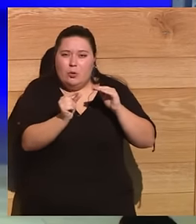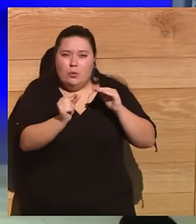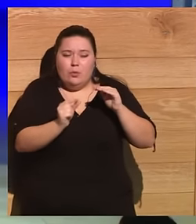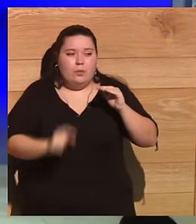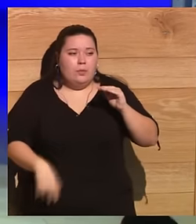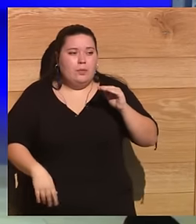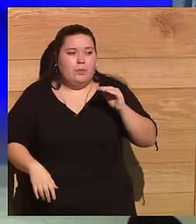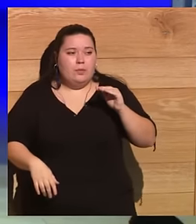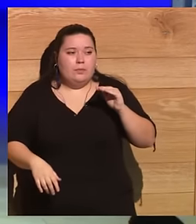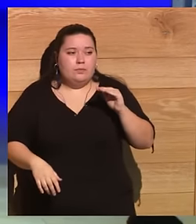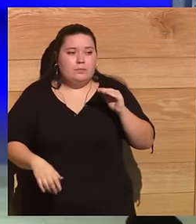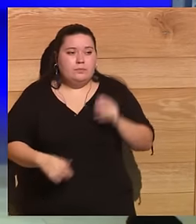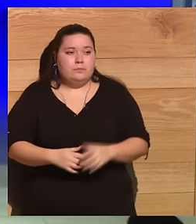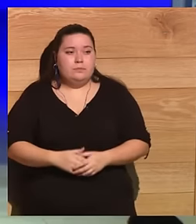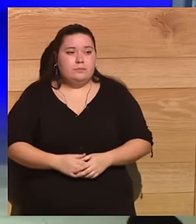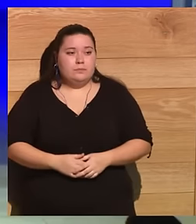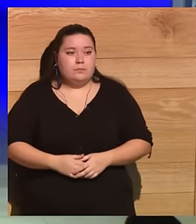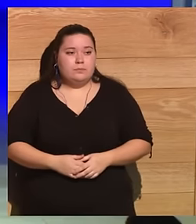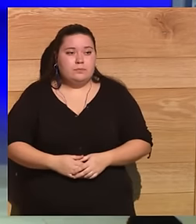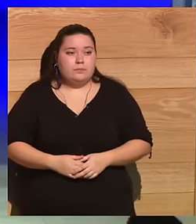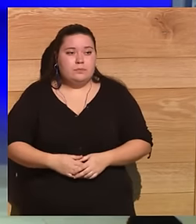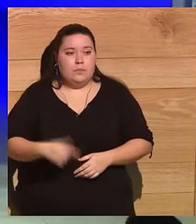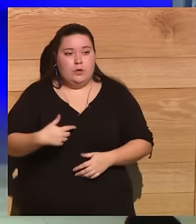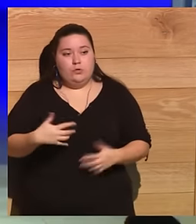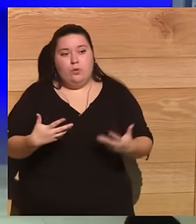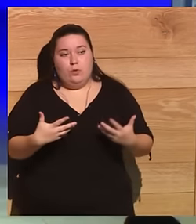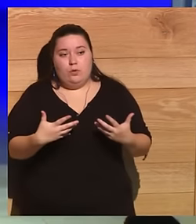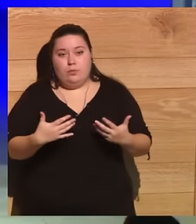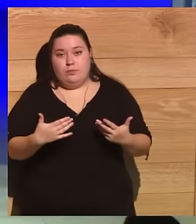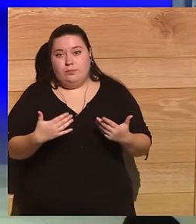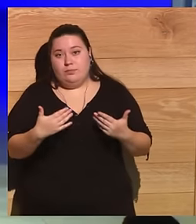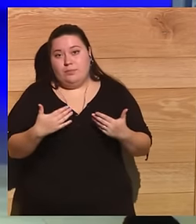caso, el mono, que esto se hizo con un mono,